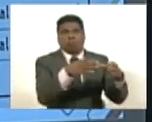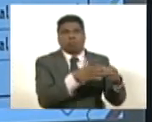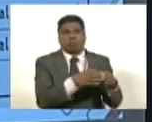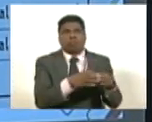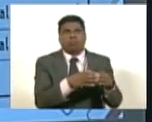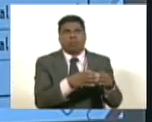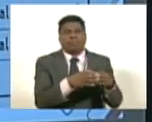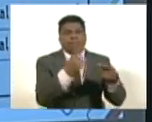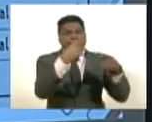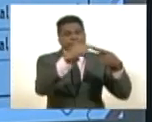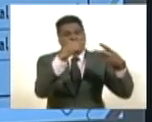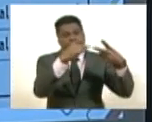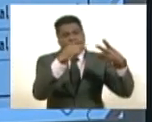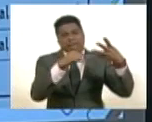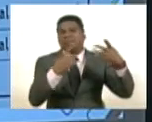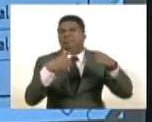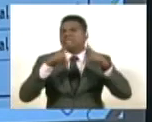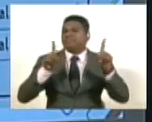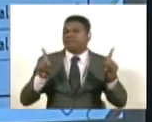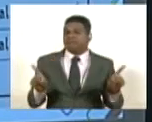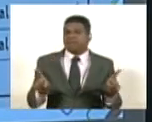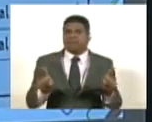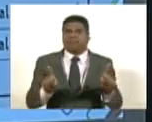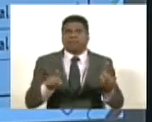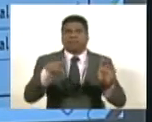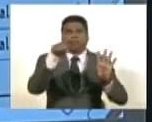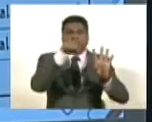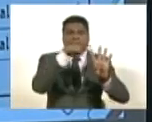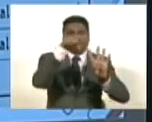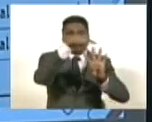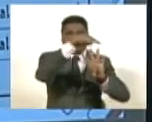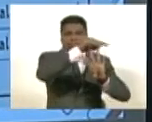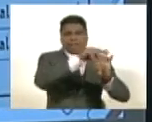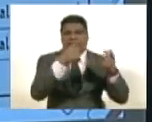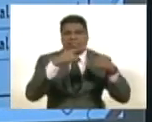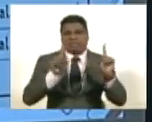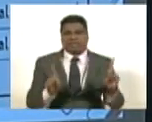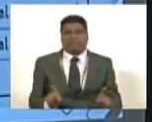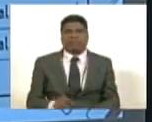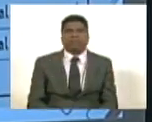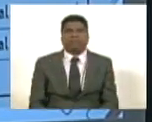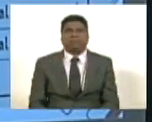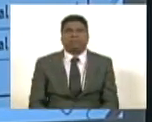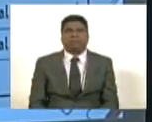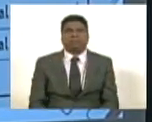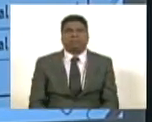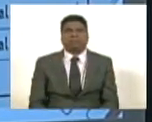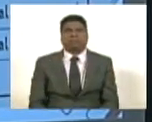modalidad de asignación es lista nacional proporcional.